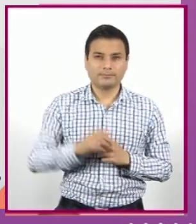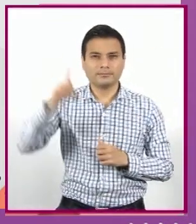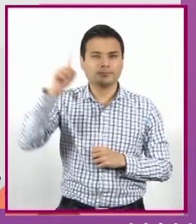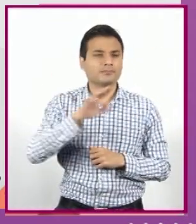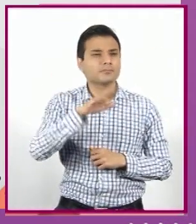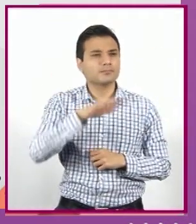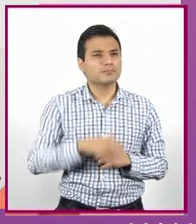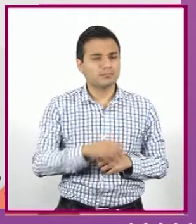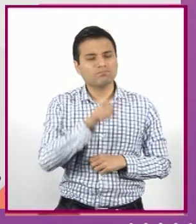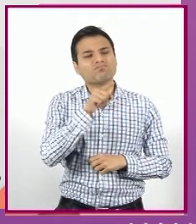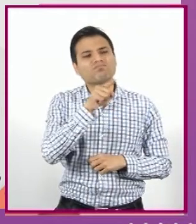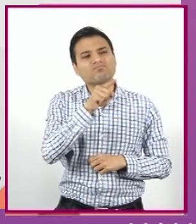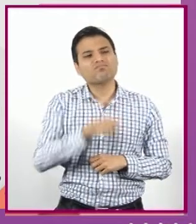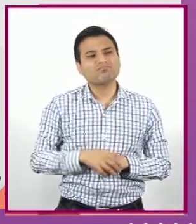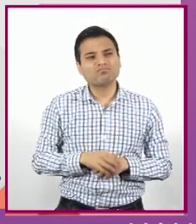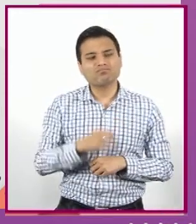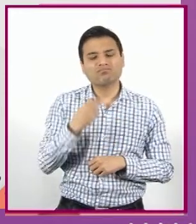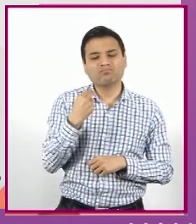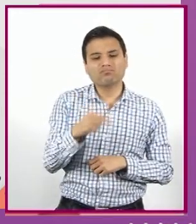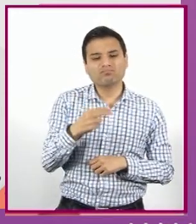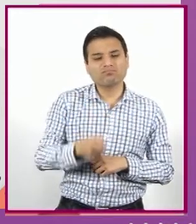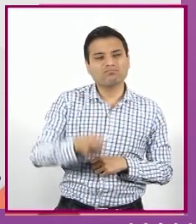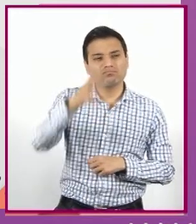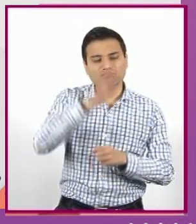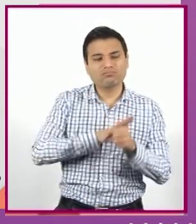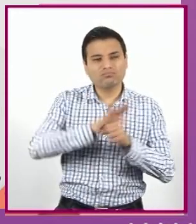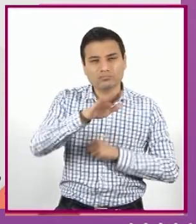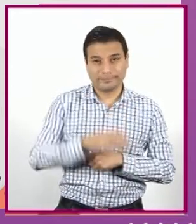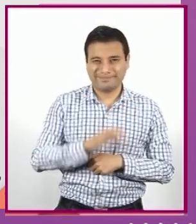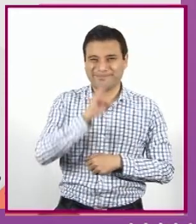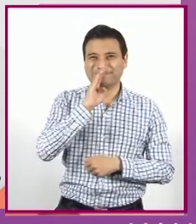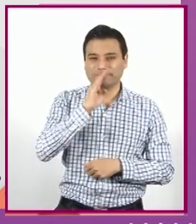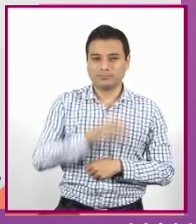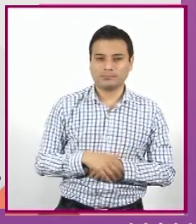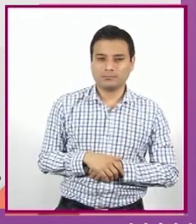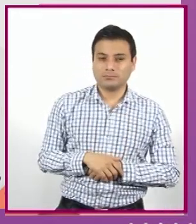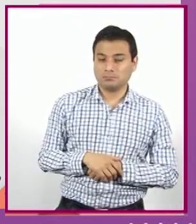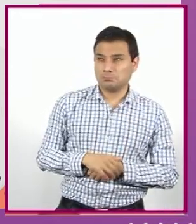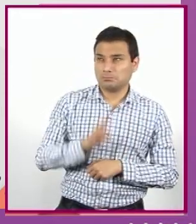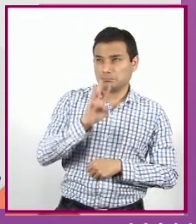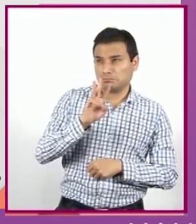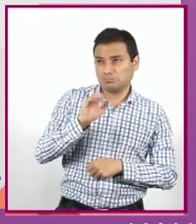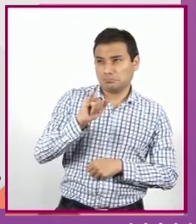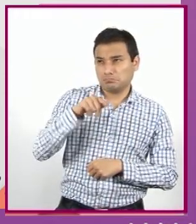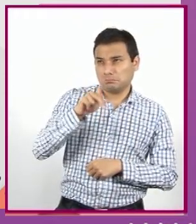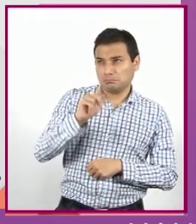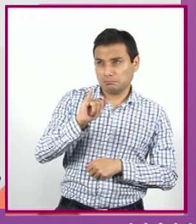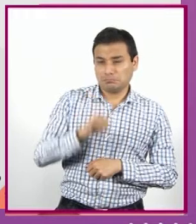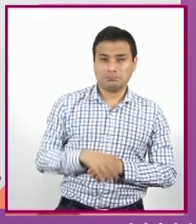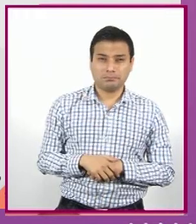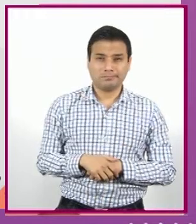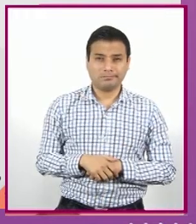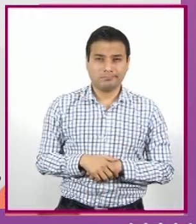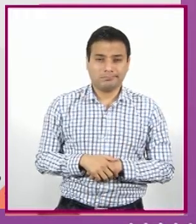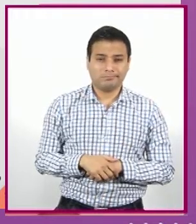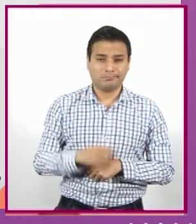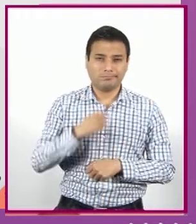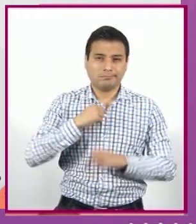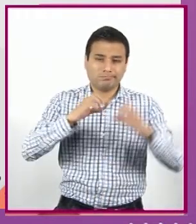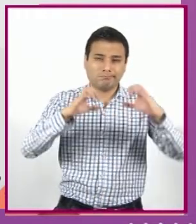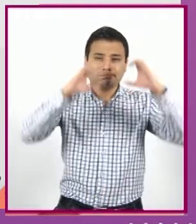mascota?, me preguntó mamá. Pues Wiki, respondí y volví a ponerme el visor